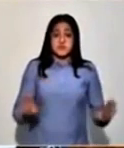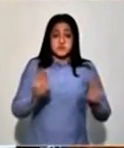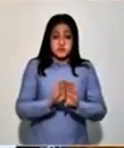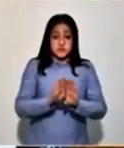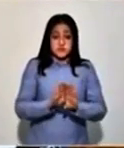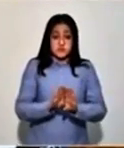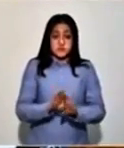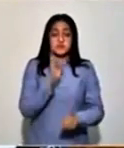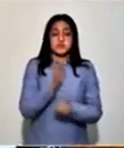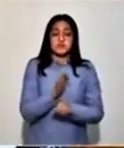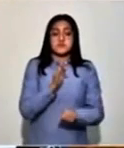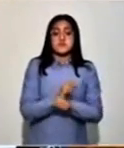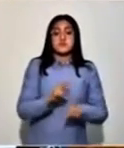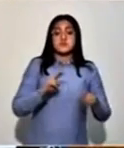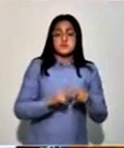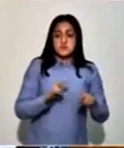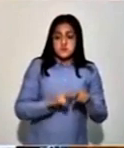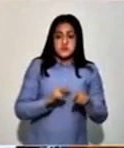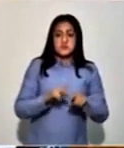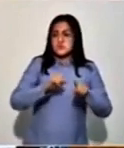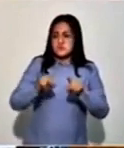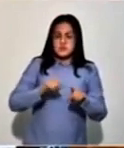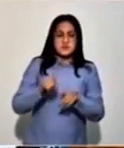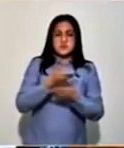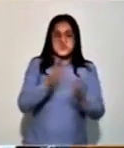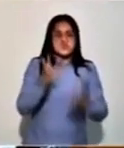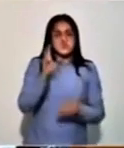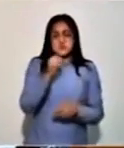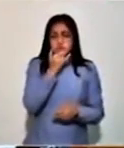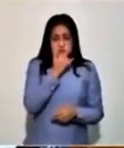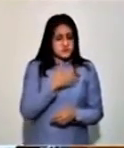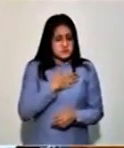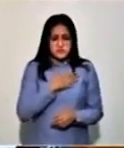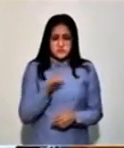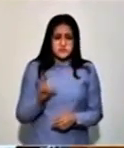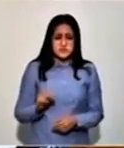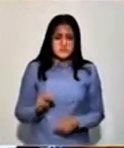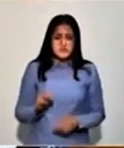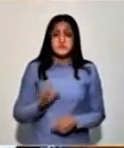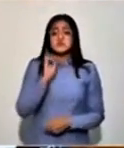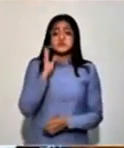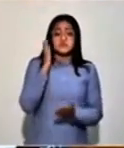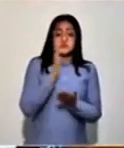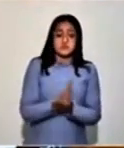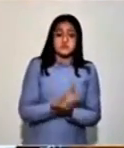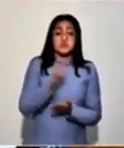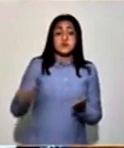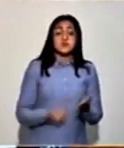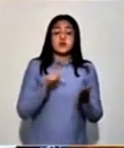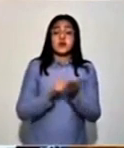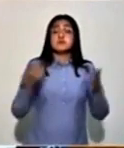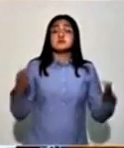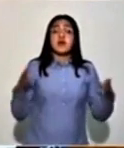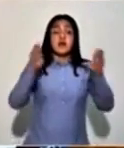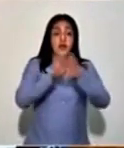y hablaban hasta de parques y establecimientos, lugares comerciales. No, no es así. Solamente es a lugares